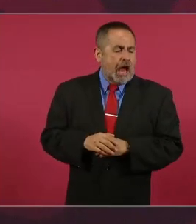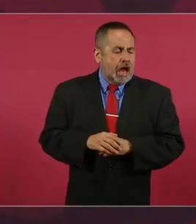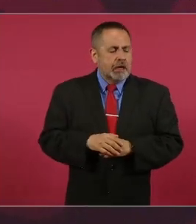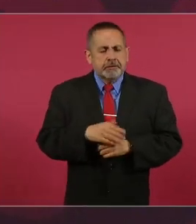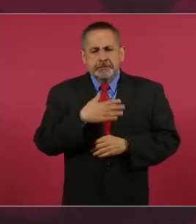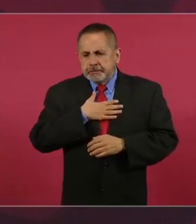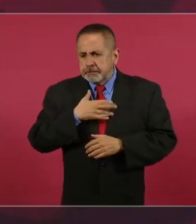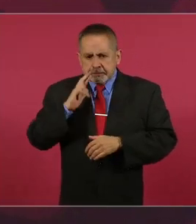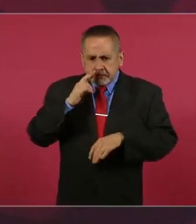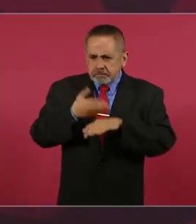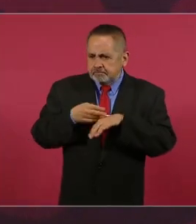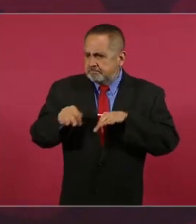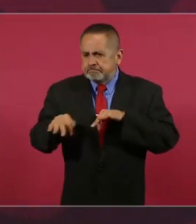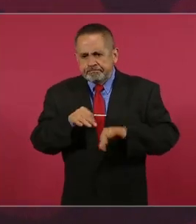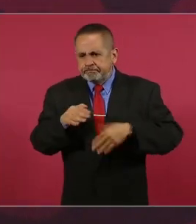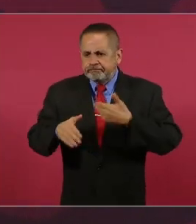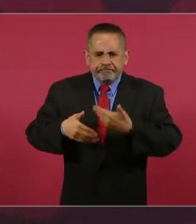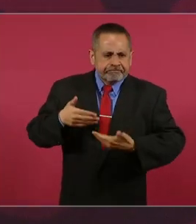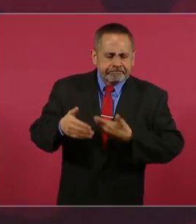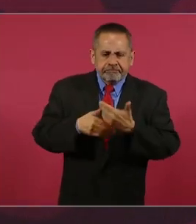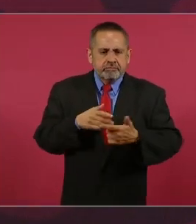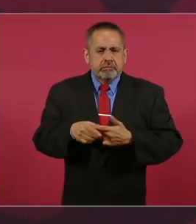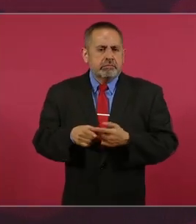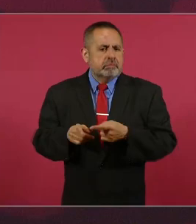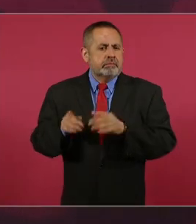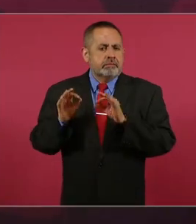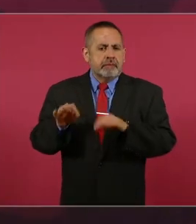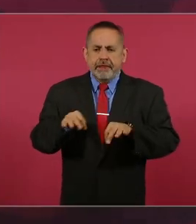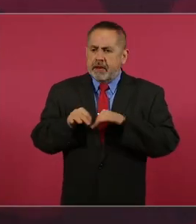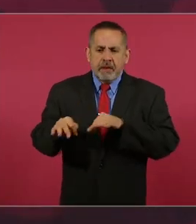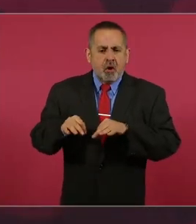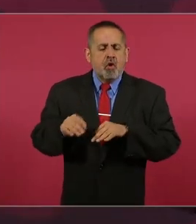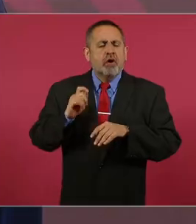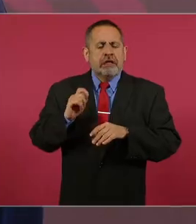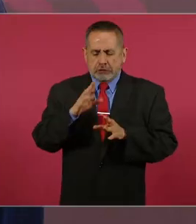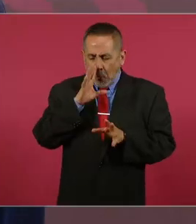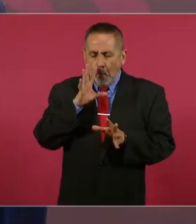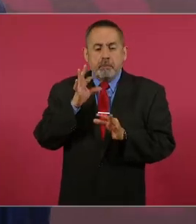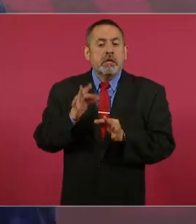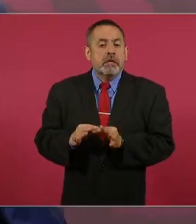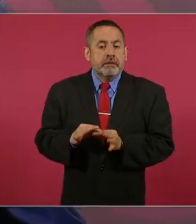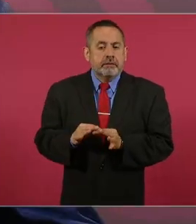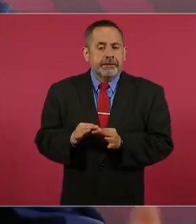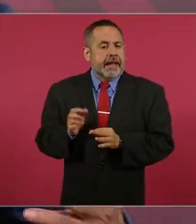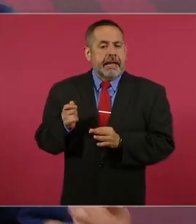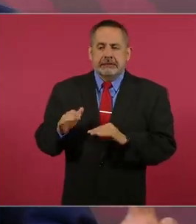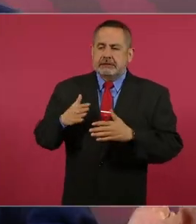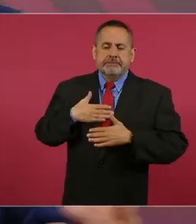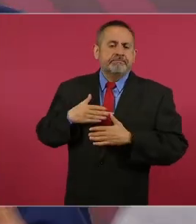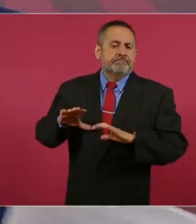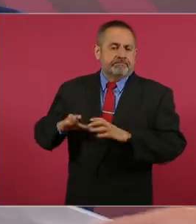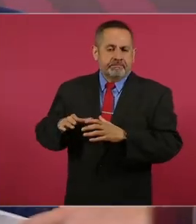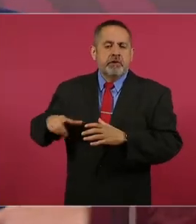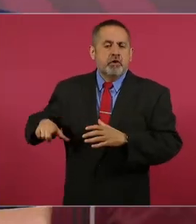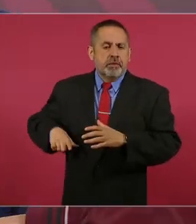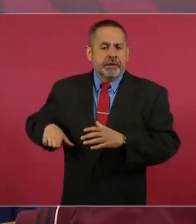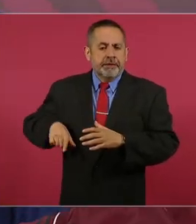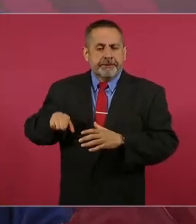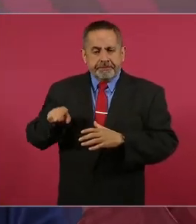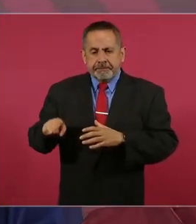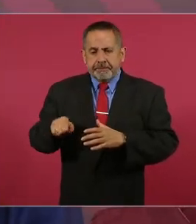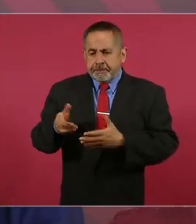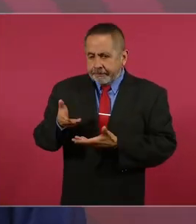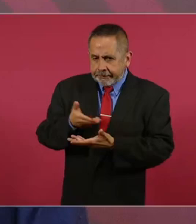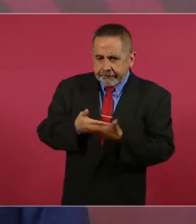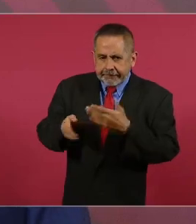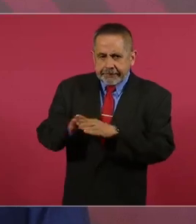Es un estilo de trabajo en el gobierno. Los